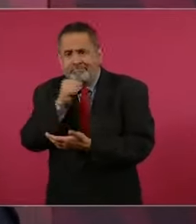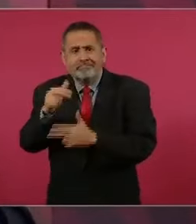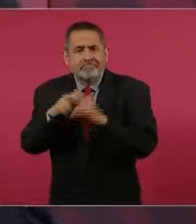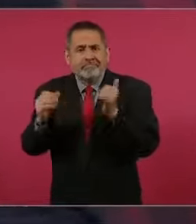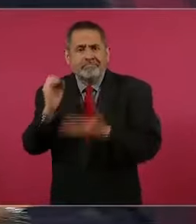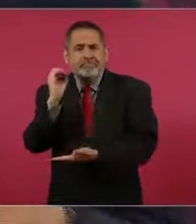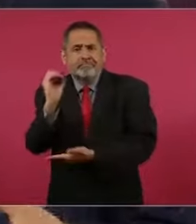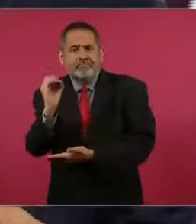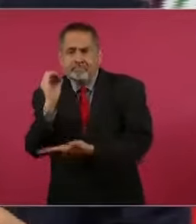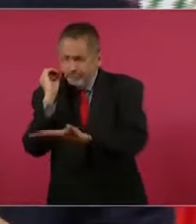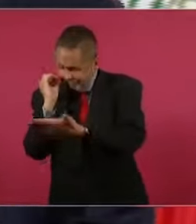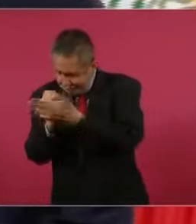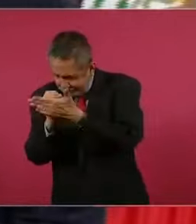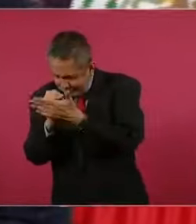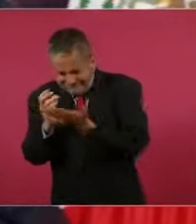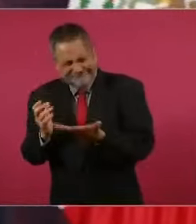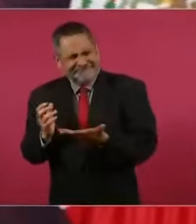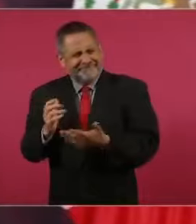casilla zapato.